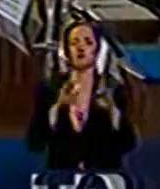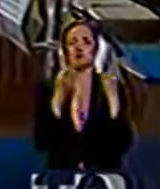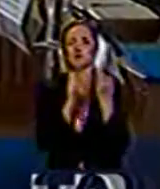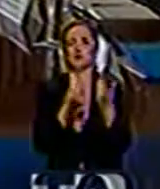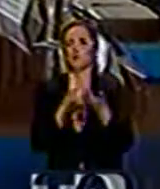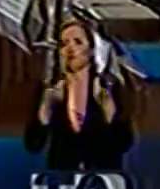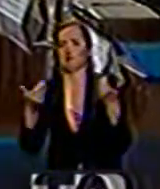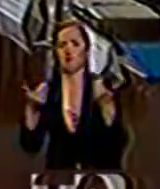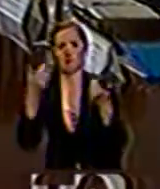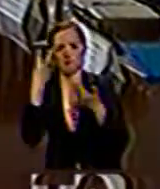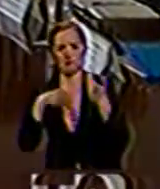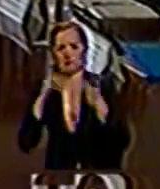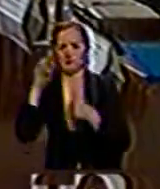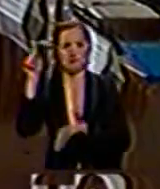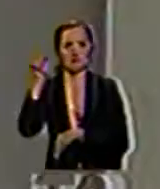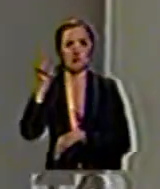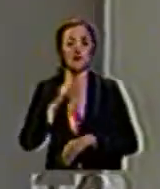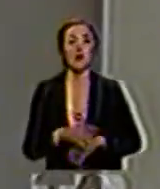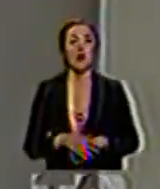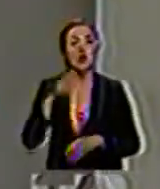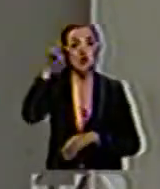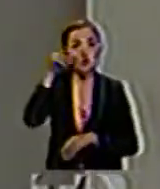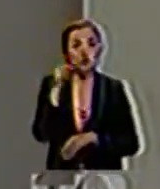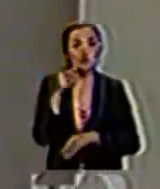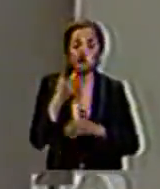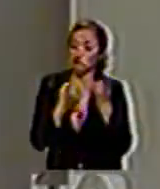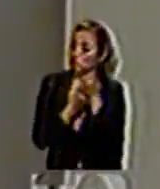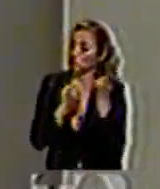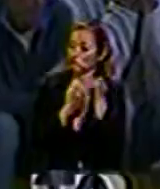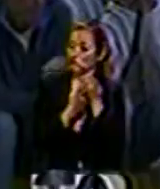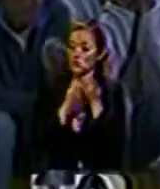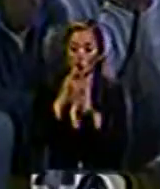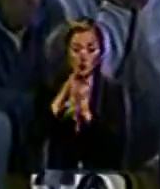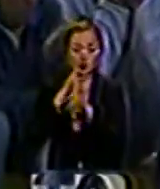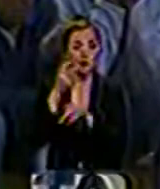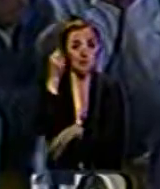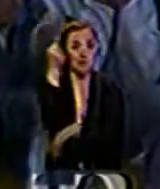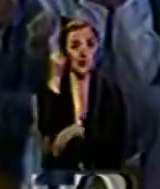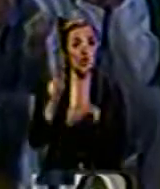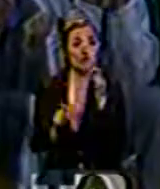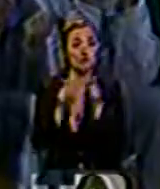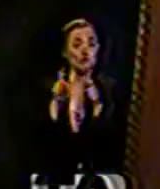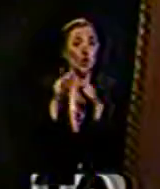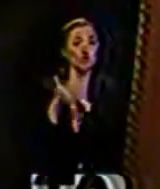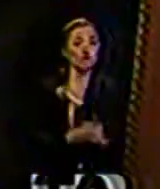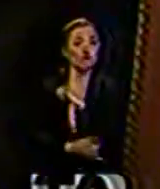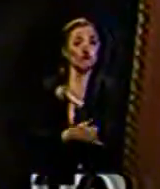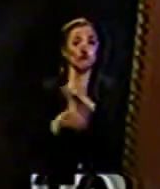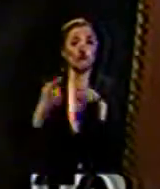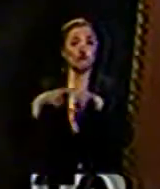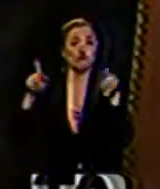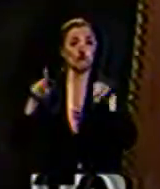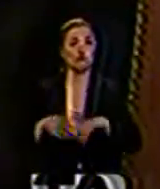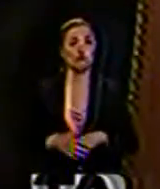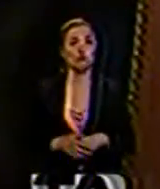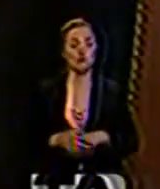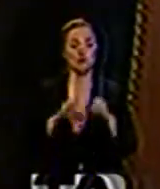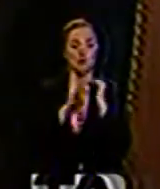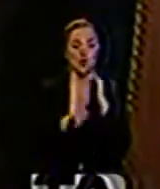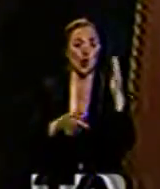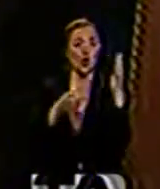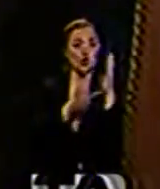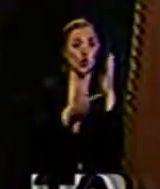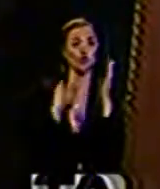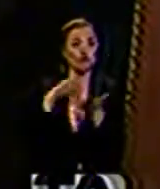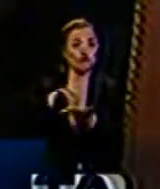familias. Con esto el gobierno asegura reafirmar su disposición de cuidar los derechos también de los ciudadanos extranjeros. A través de este protocolo, pero no solo